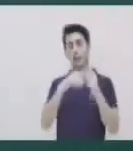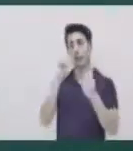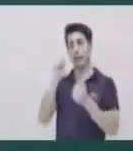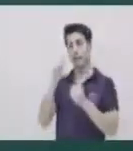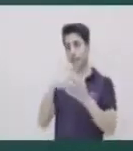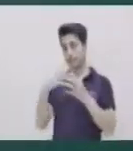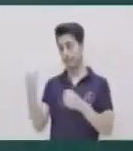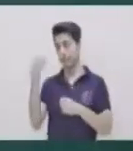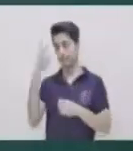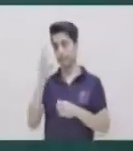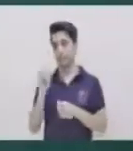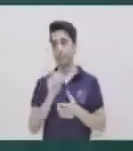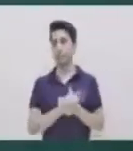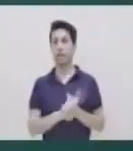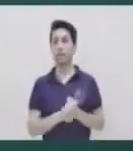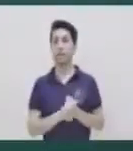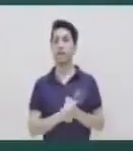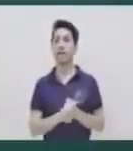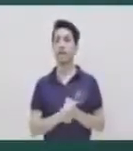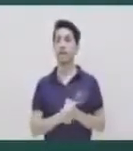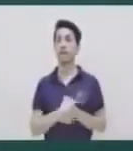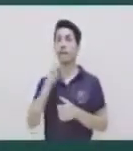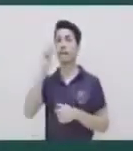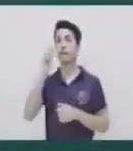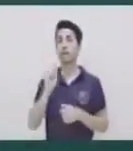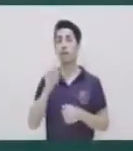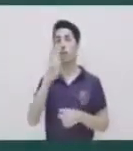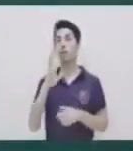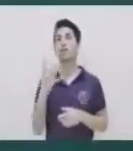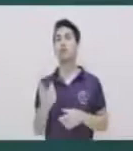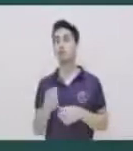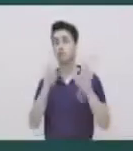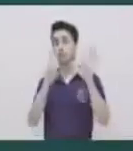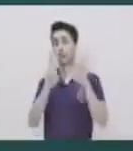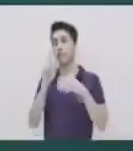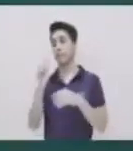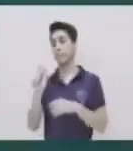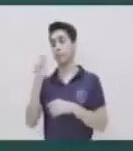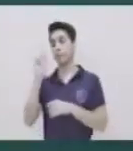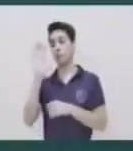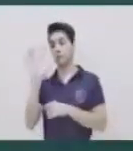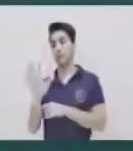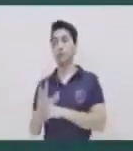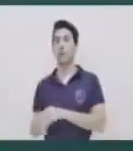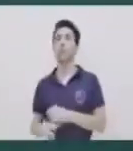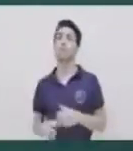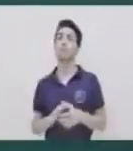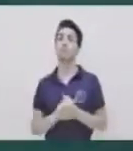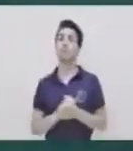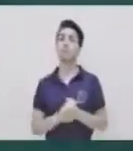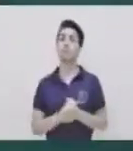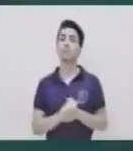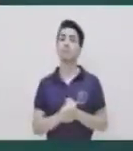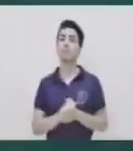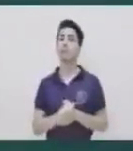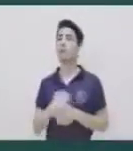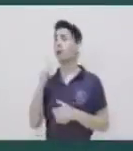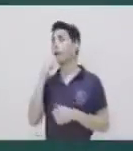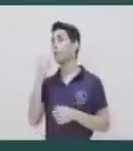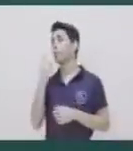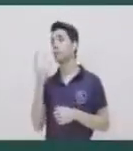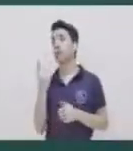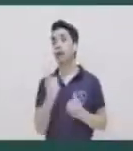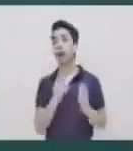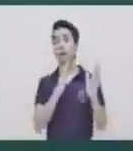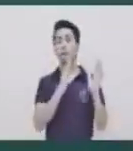15, 30. Dividido 4 sería 7.5. Entonces voy a